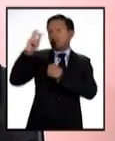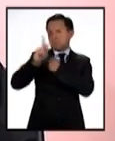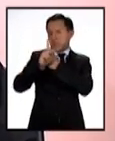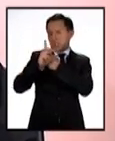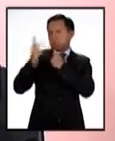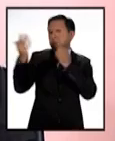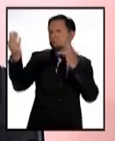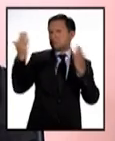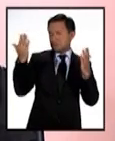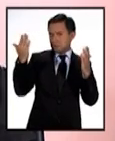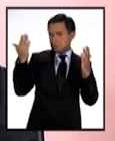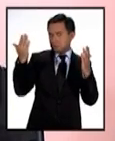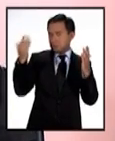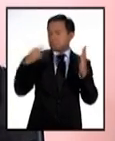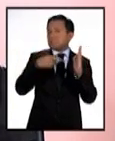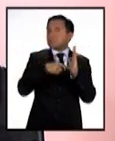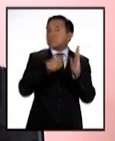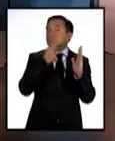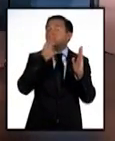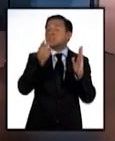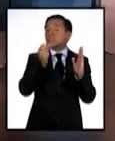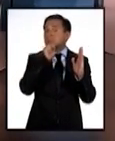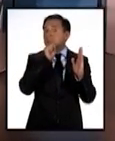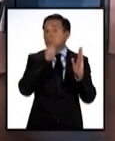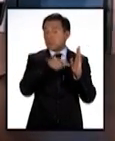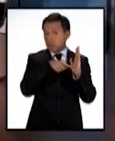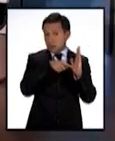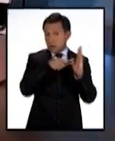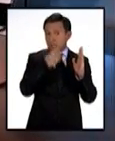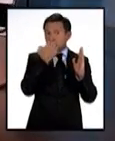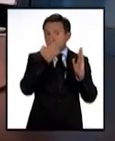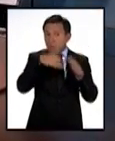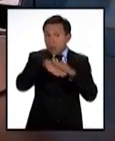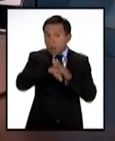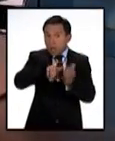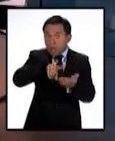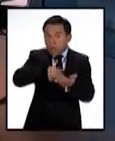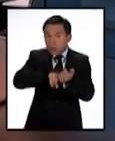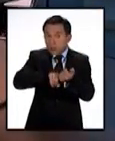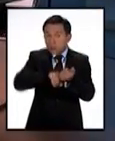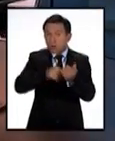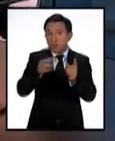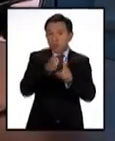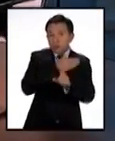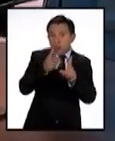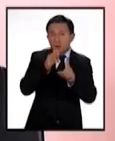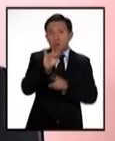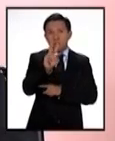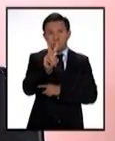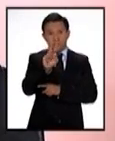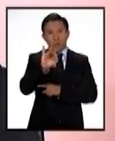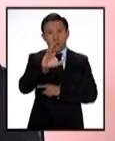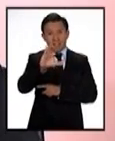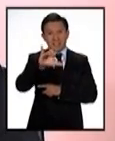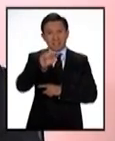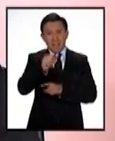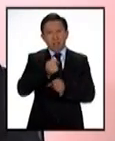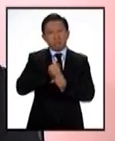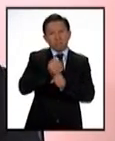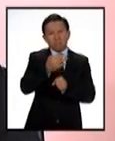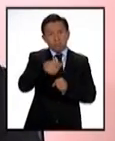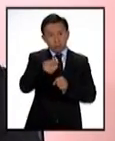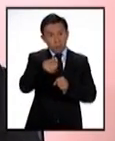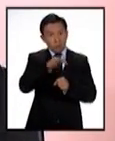no está prohibida la violencia en las escuelas, hasta ese nivel. Es decir,